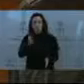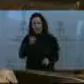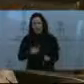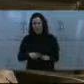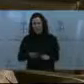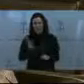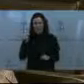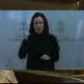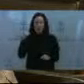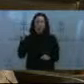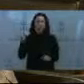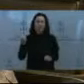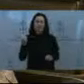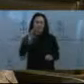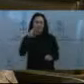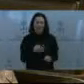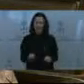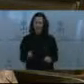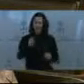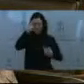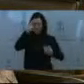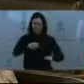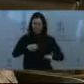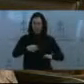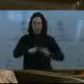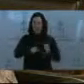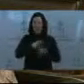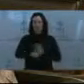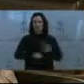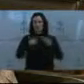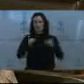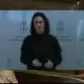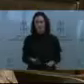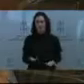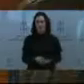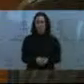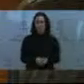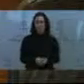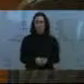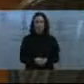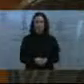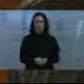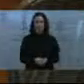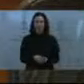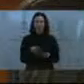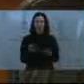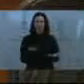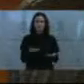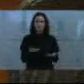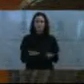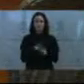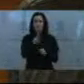organizado o menos organizado en esa dimensión conceptual. Es imprescindible.